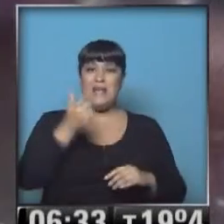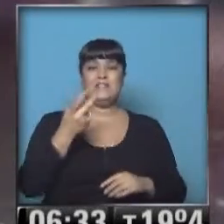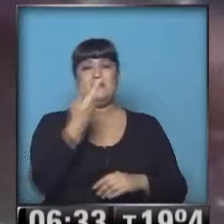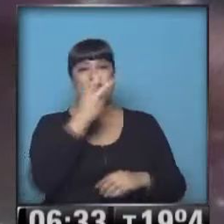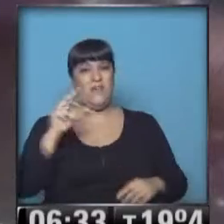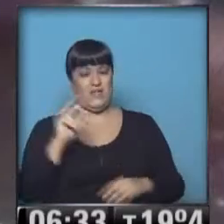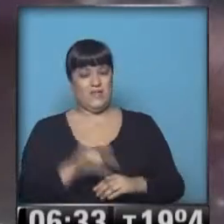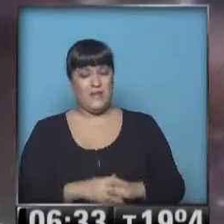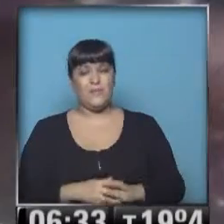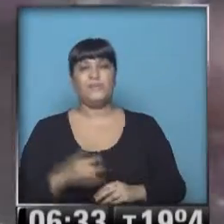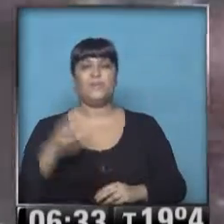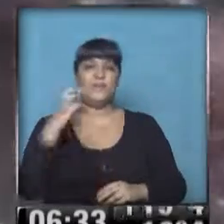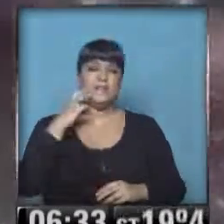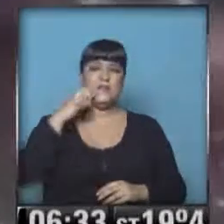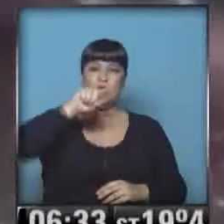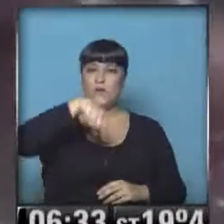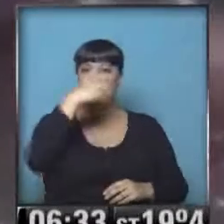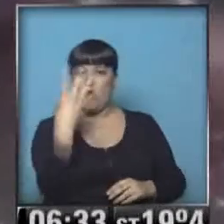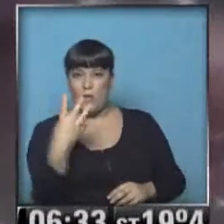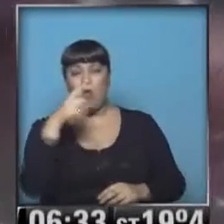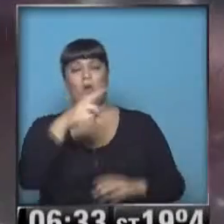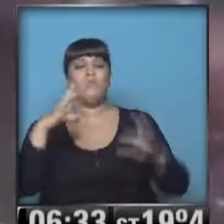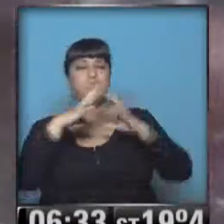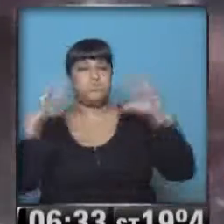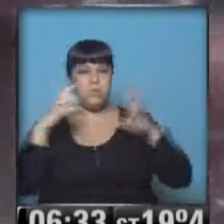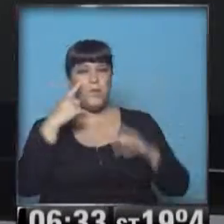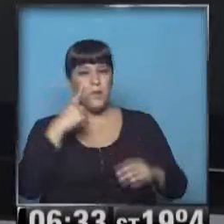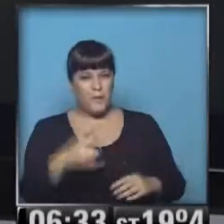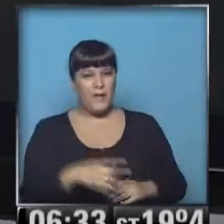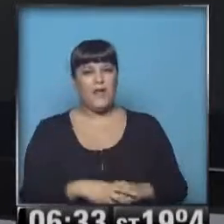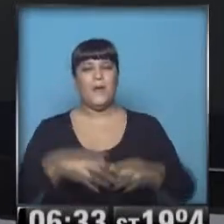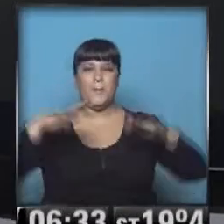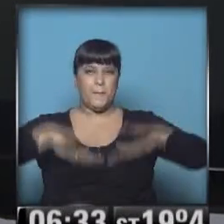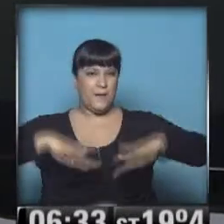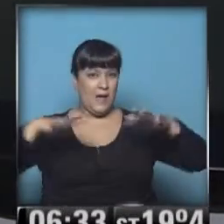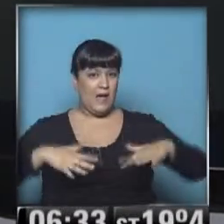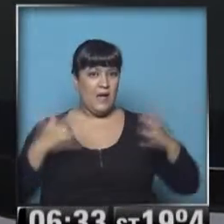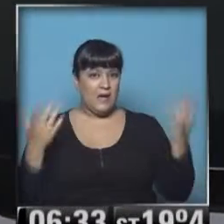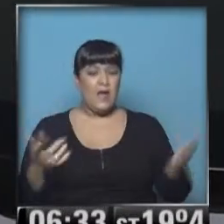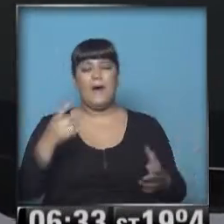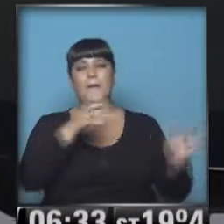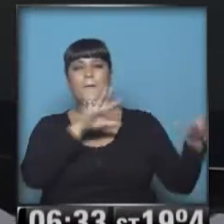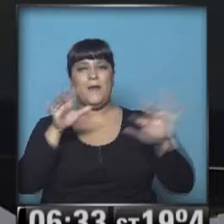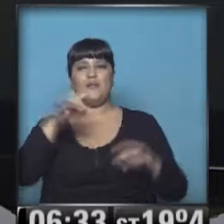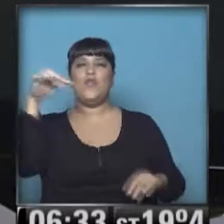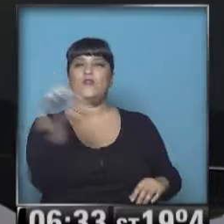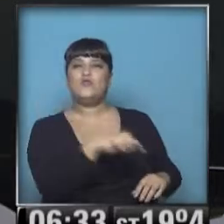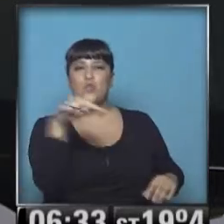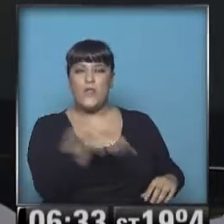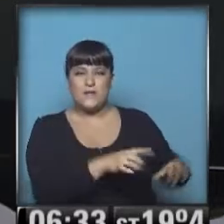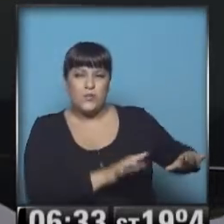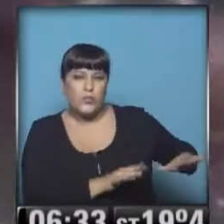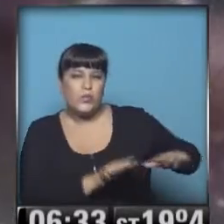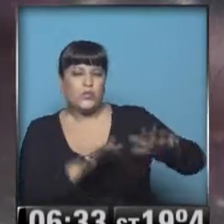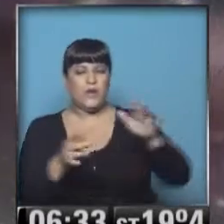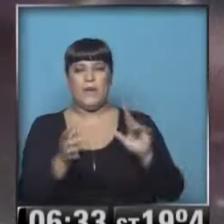grados. 19,4 la presión atmosférica, usted puede verlo, está bajita. El viento del sudeste, aquí